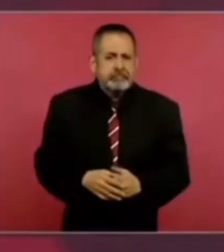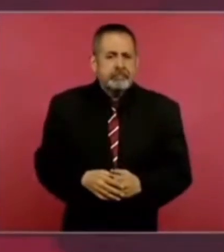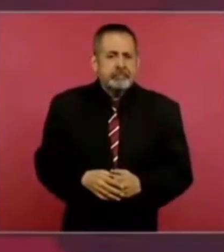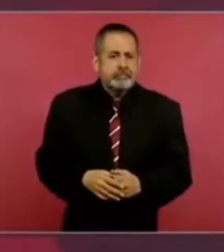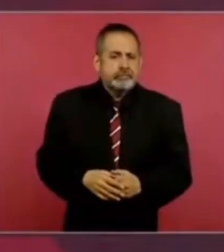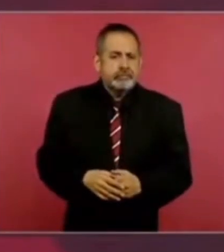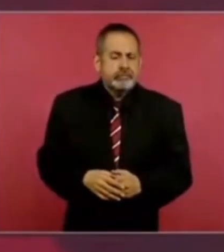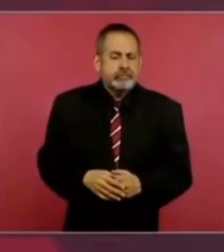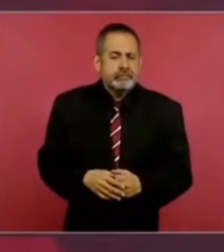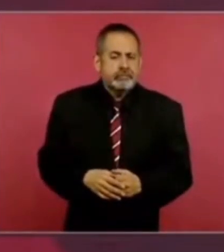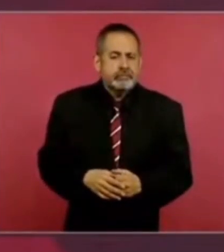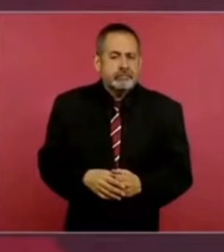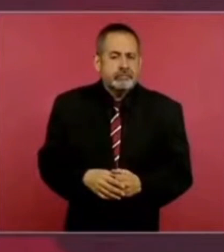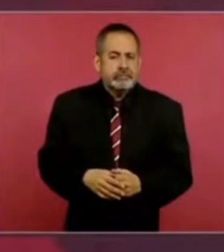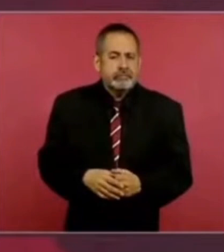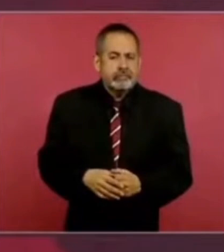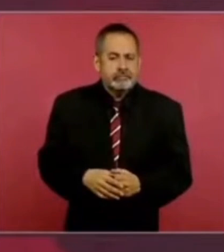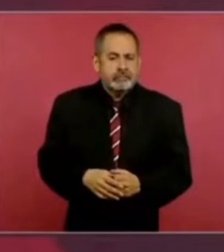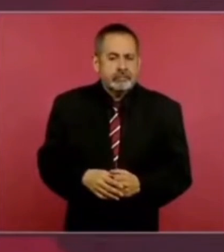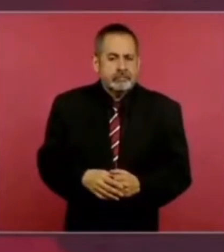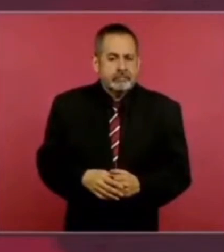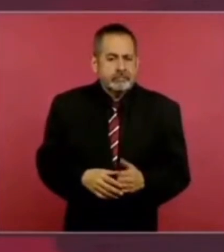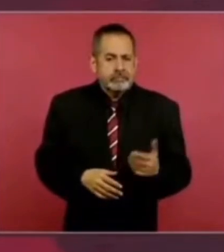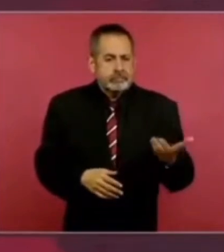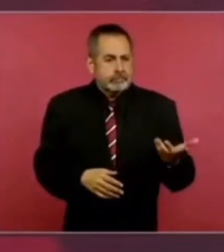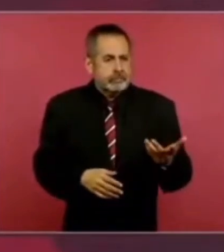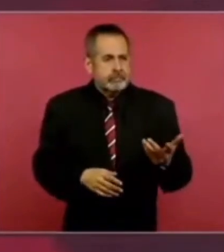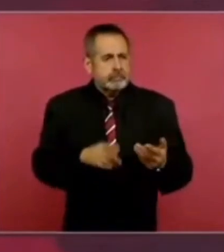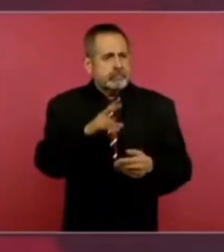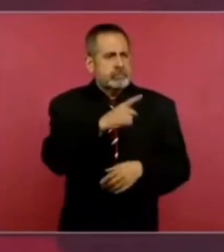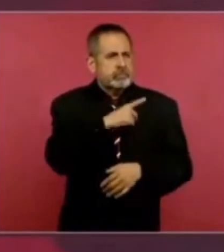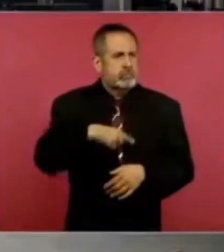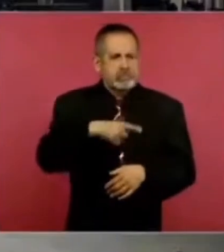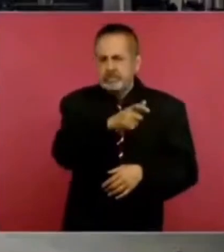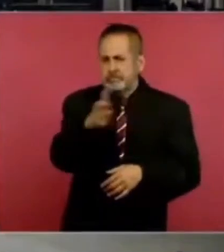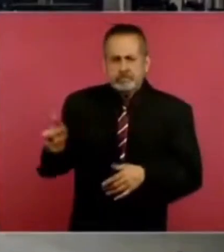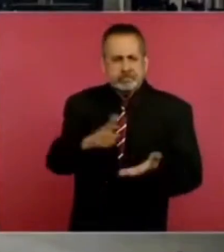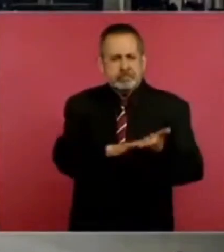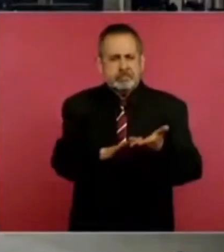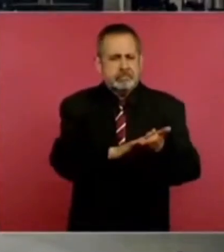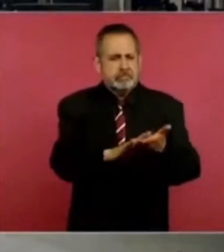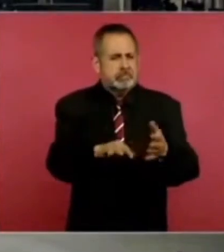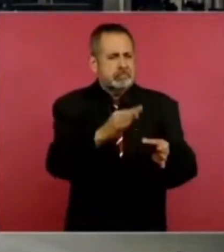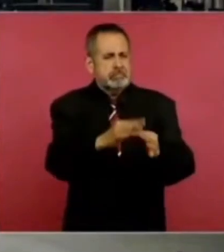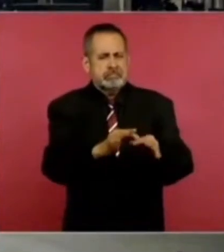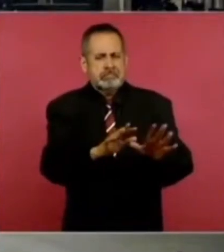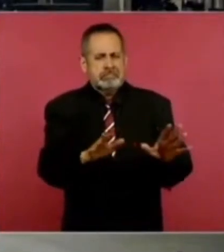quieren que se cancele ese pago legal.